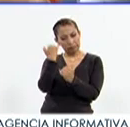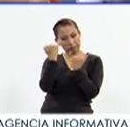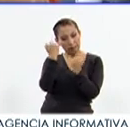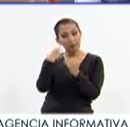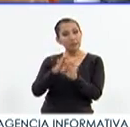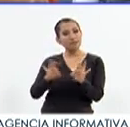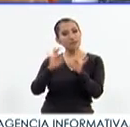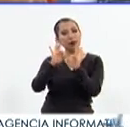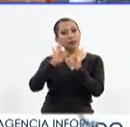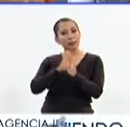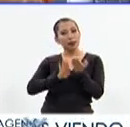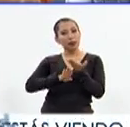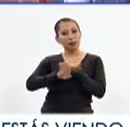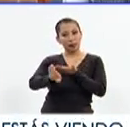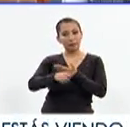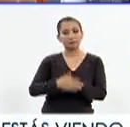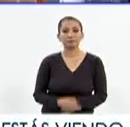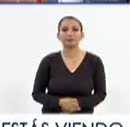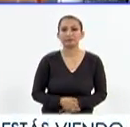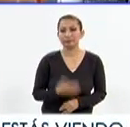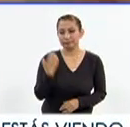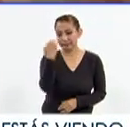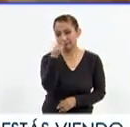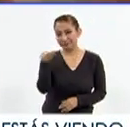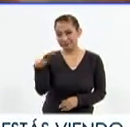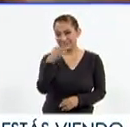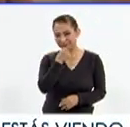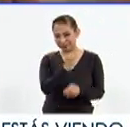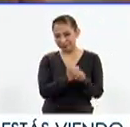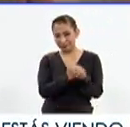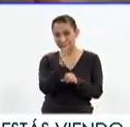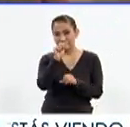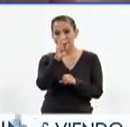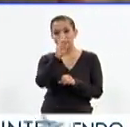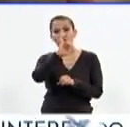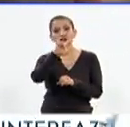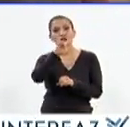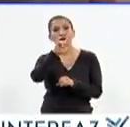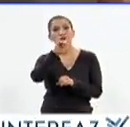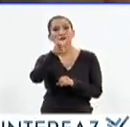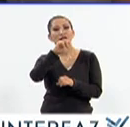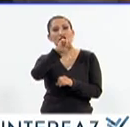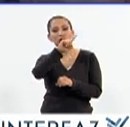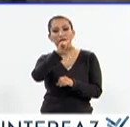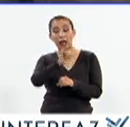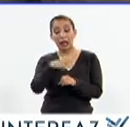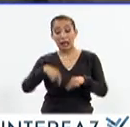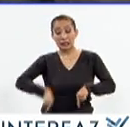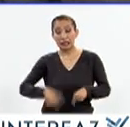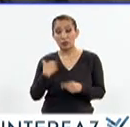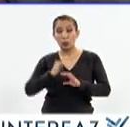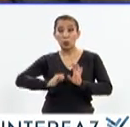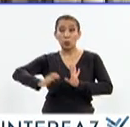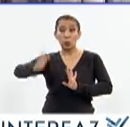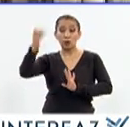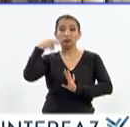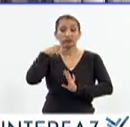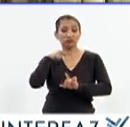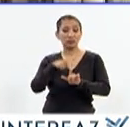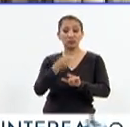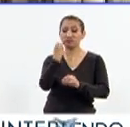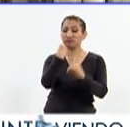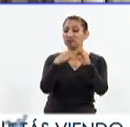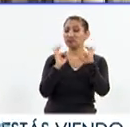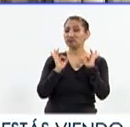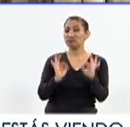estrategias prioritarias de prevención. De acuerdo con el investigador de la UNAM, José Luis Espinosa, nuestros antepasados mantenían